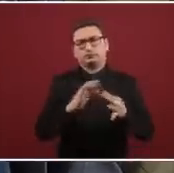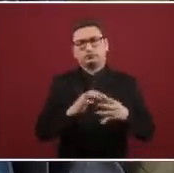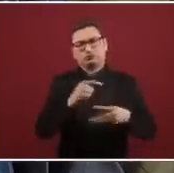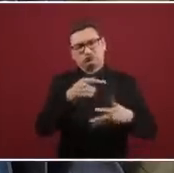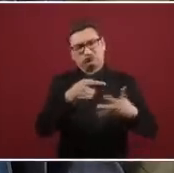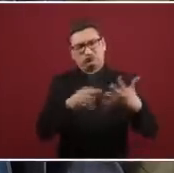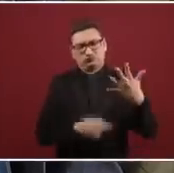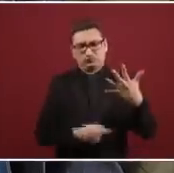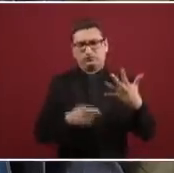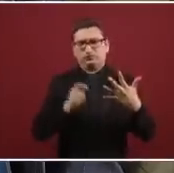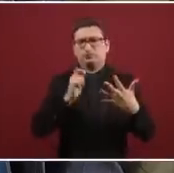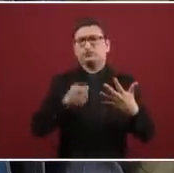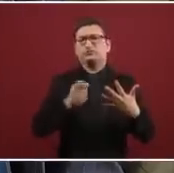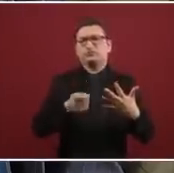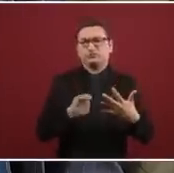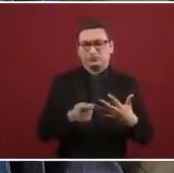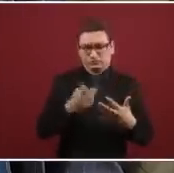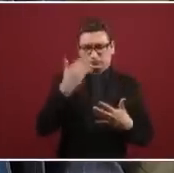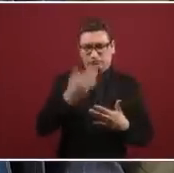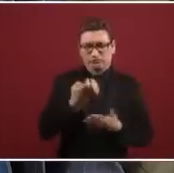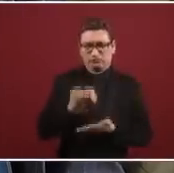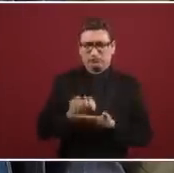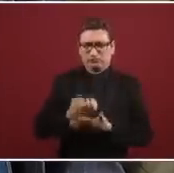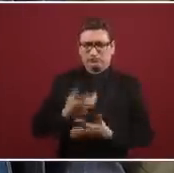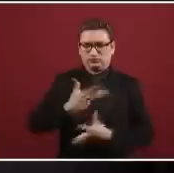enumeraciones respecto a indicadores de economía.